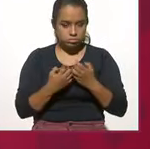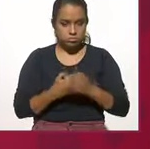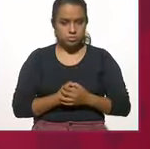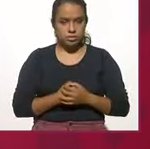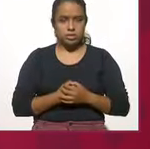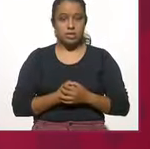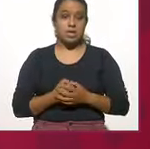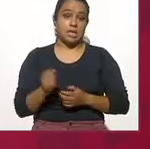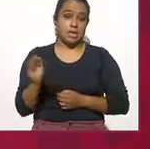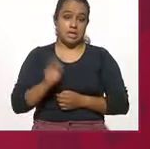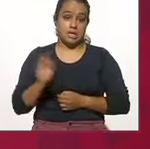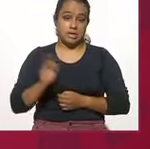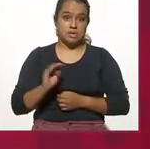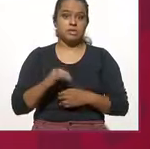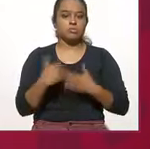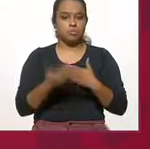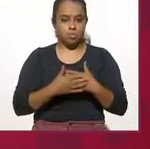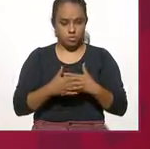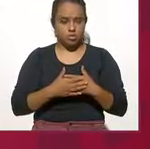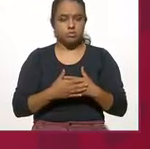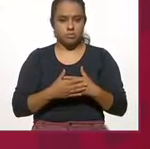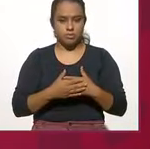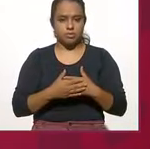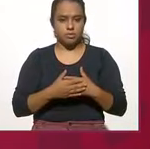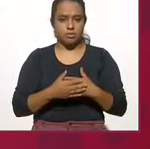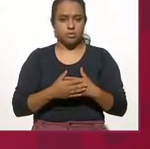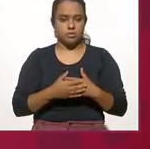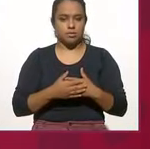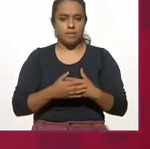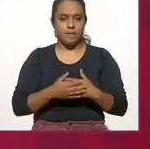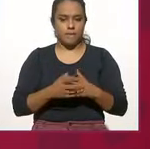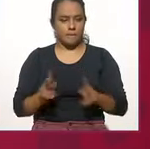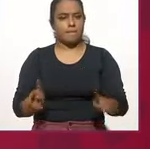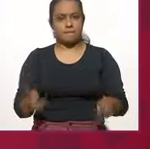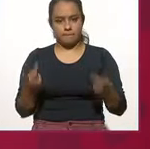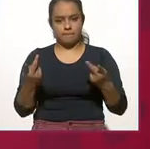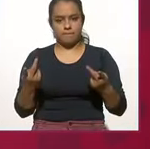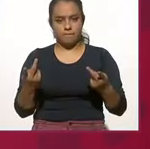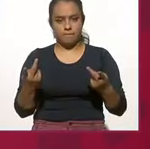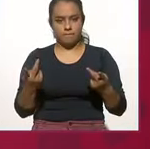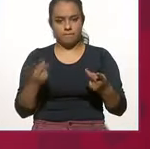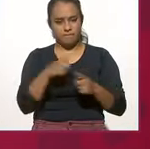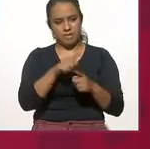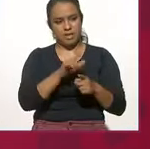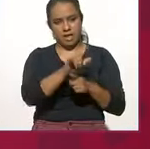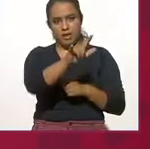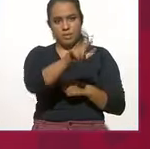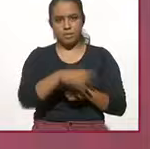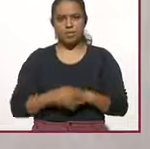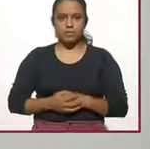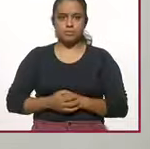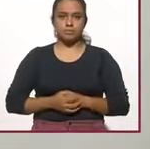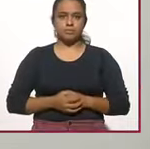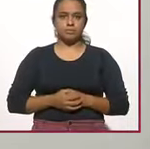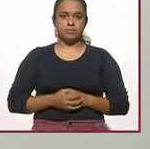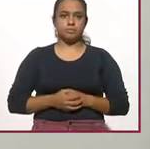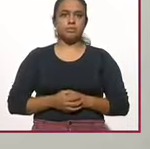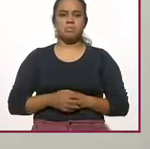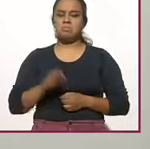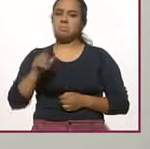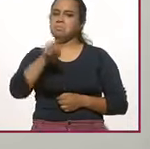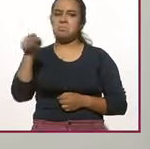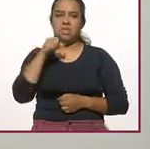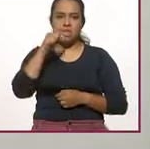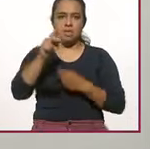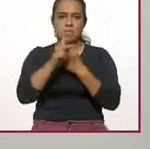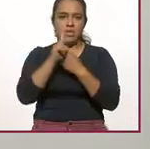y es muy probable que ya también se venda el avión. Si bien ningún